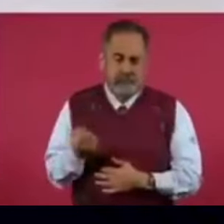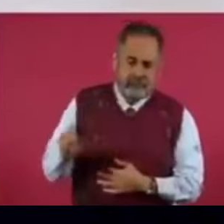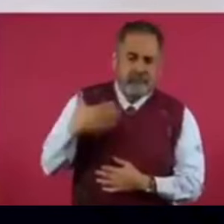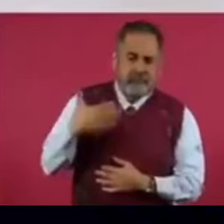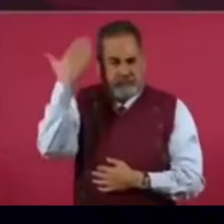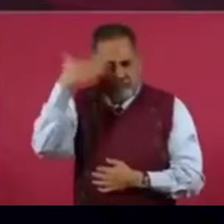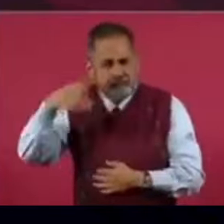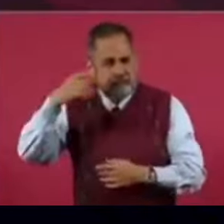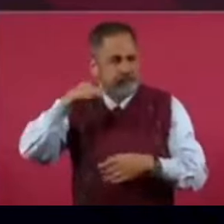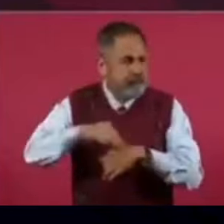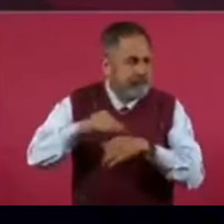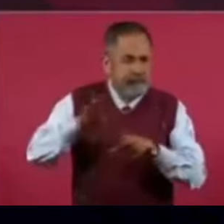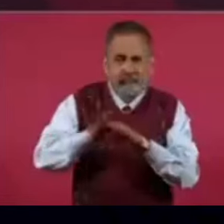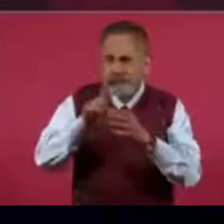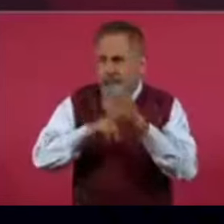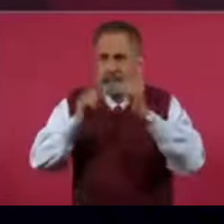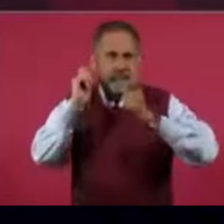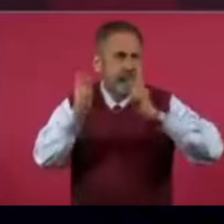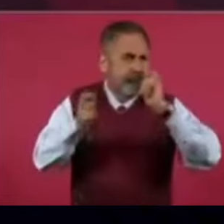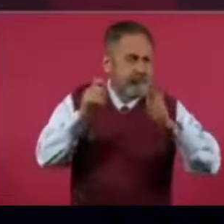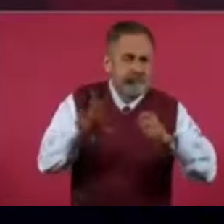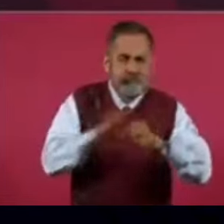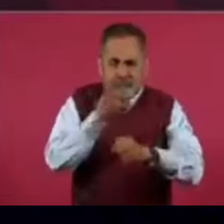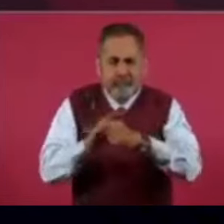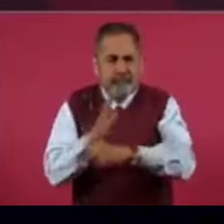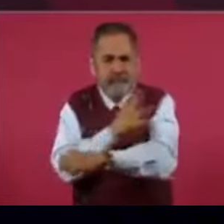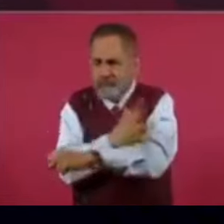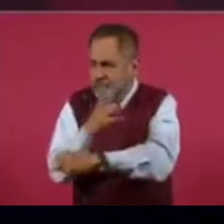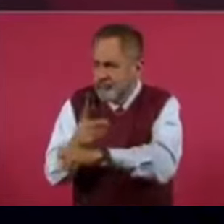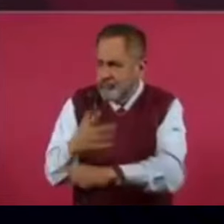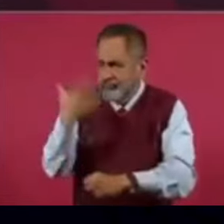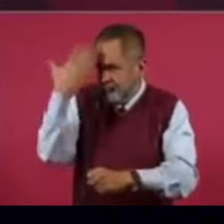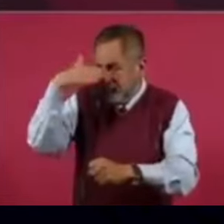con experiencia, honesta,